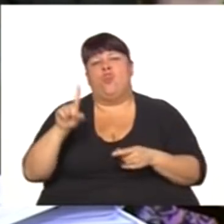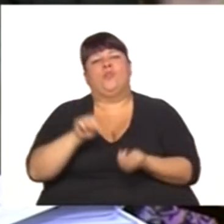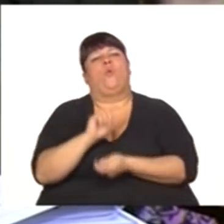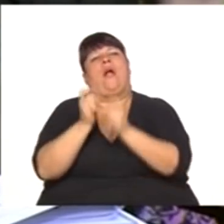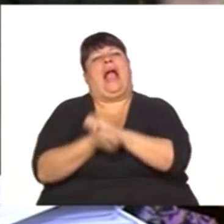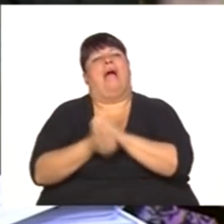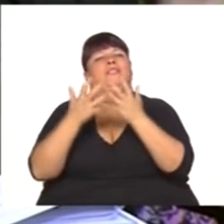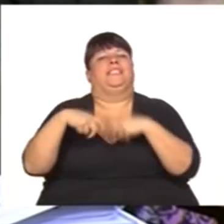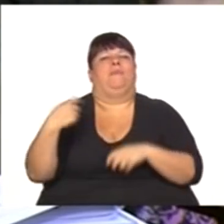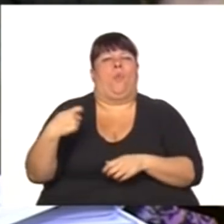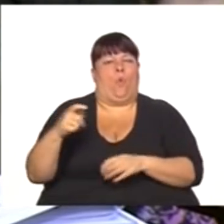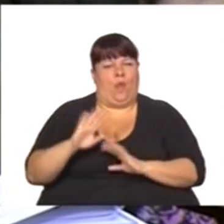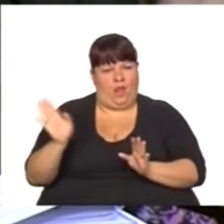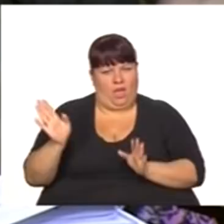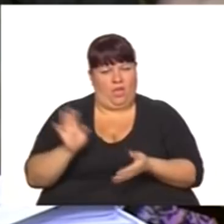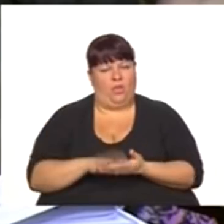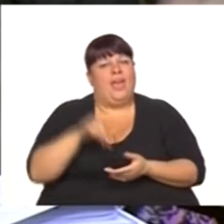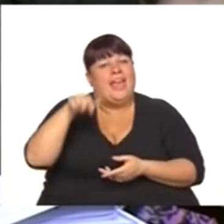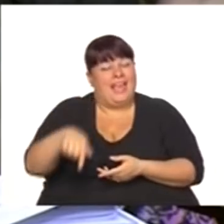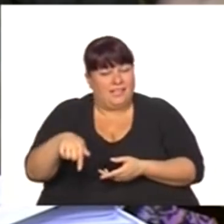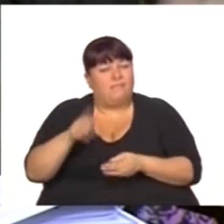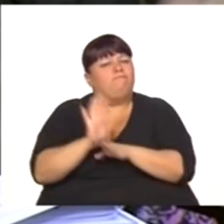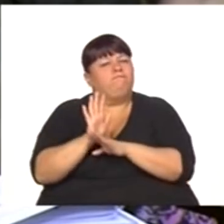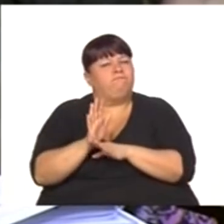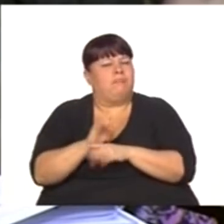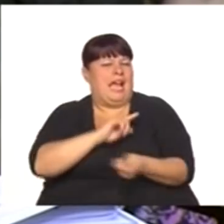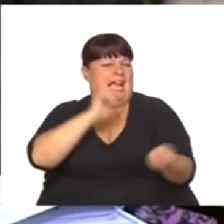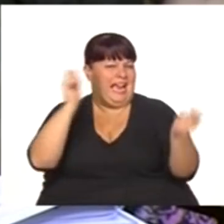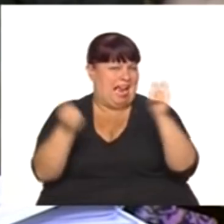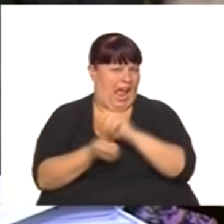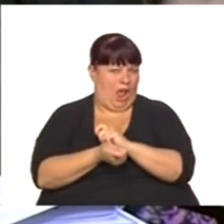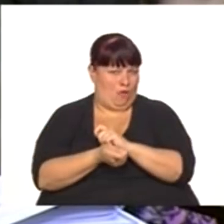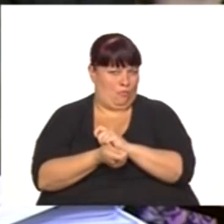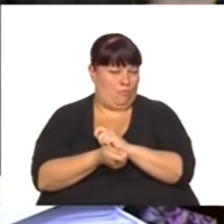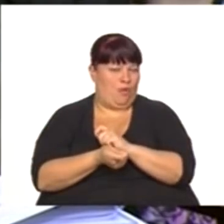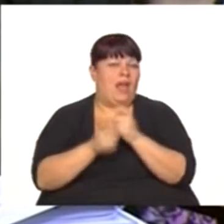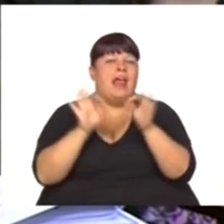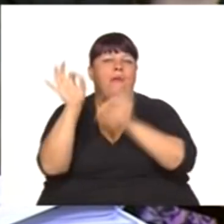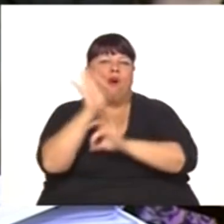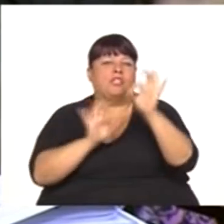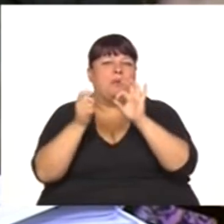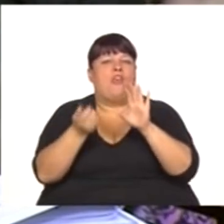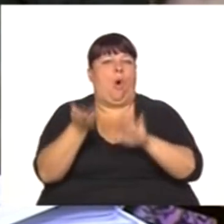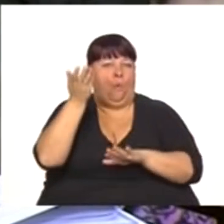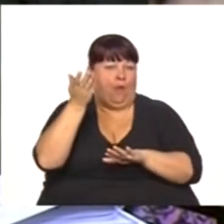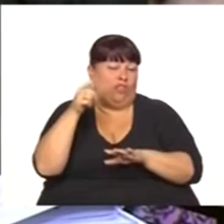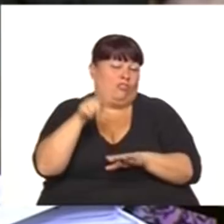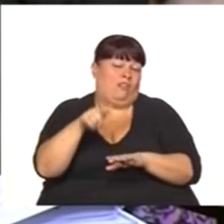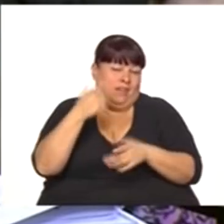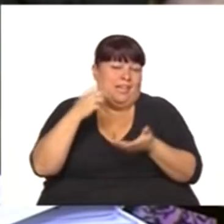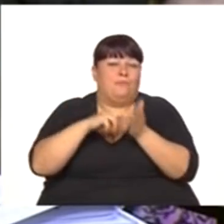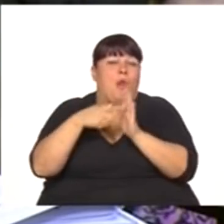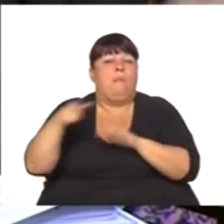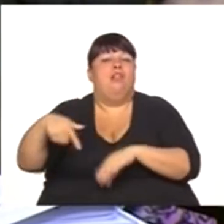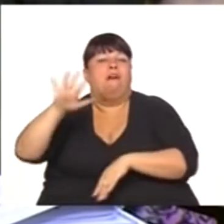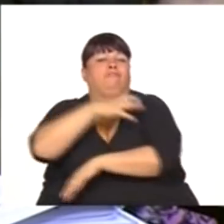reforma del sistema previsional. Esto es un cambio en la fórmula de actualización que naturalmente afecta a los